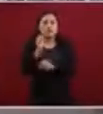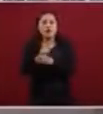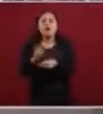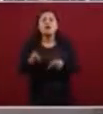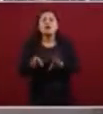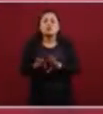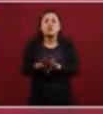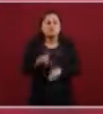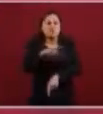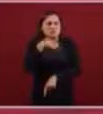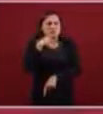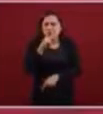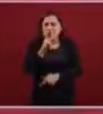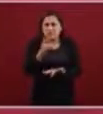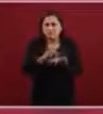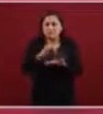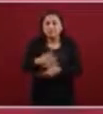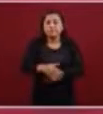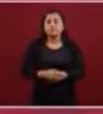sí. Es una